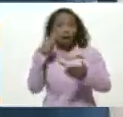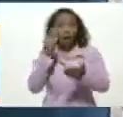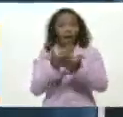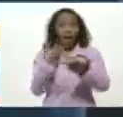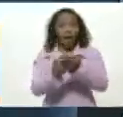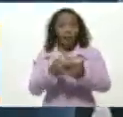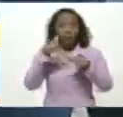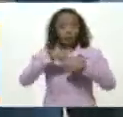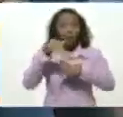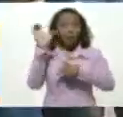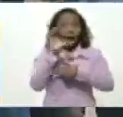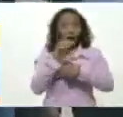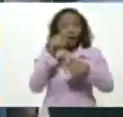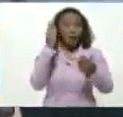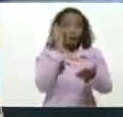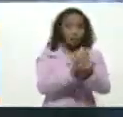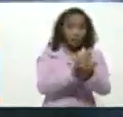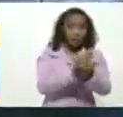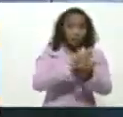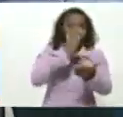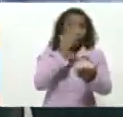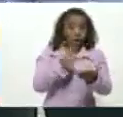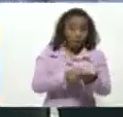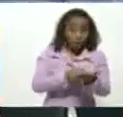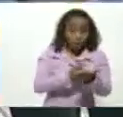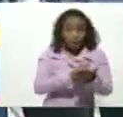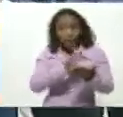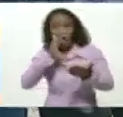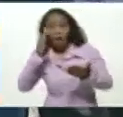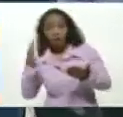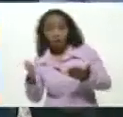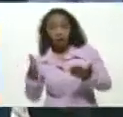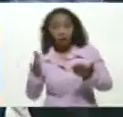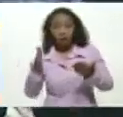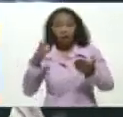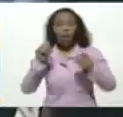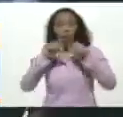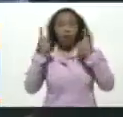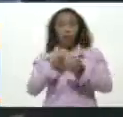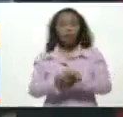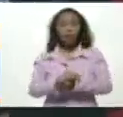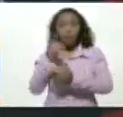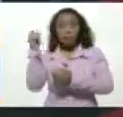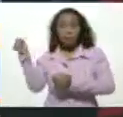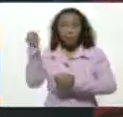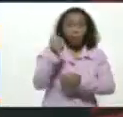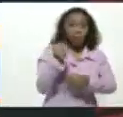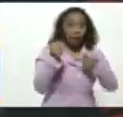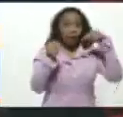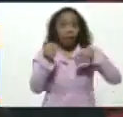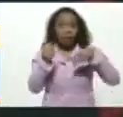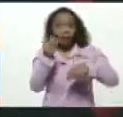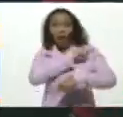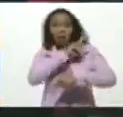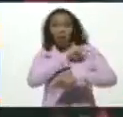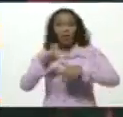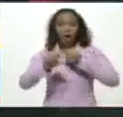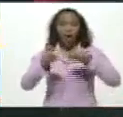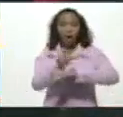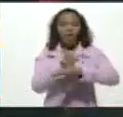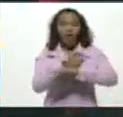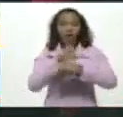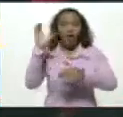Ah, de La Guaira. Ven acá, Nahum Fernández, él es el jefe de gobierno de Caracas. Usted sube el cemento